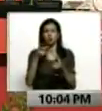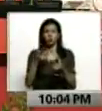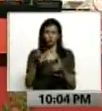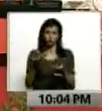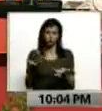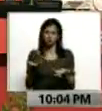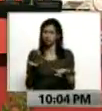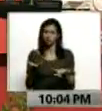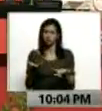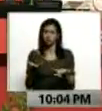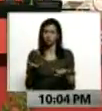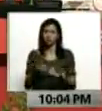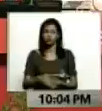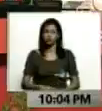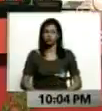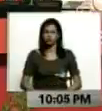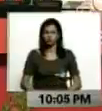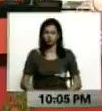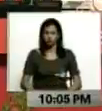partido